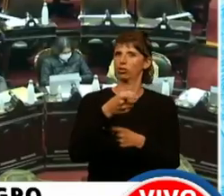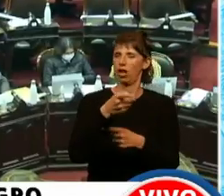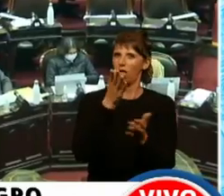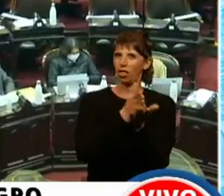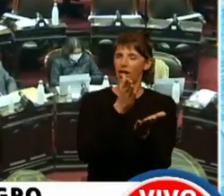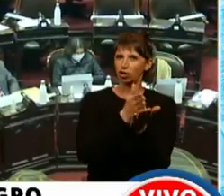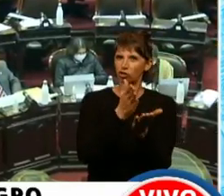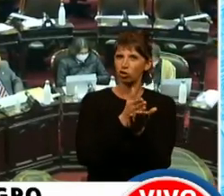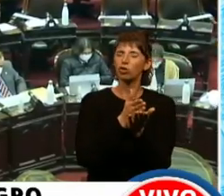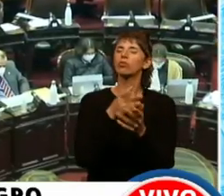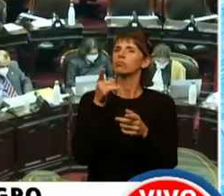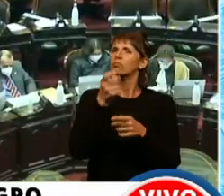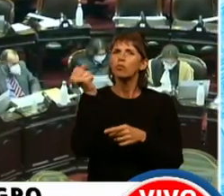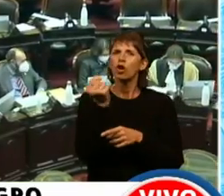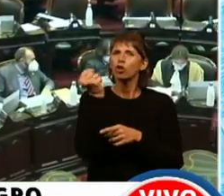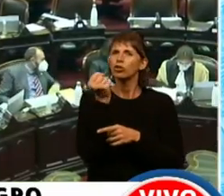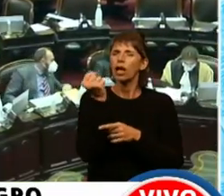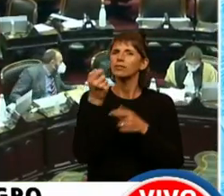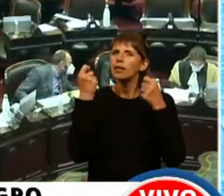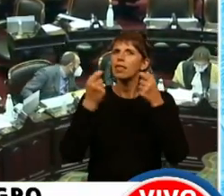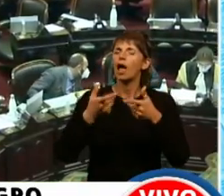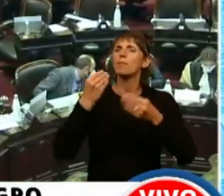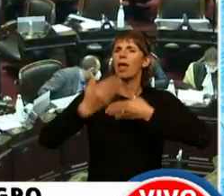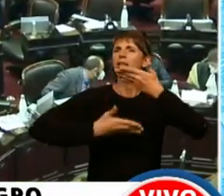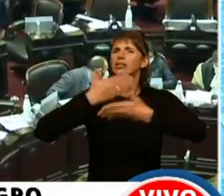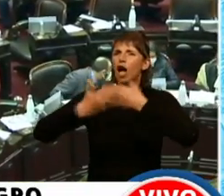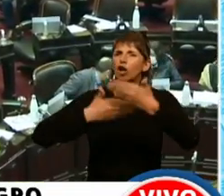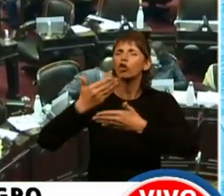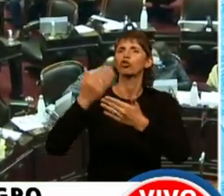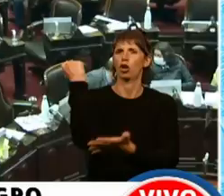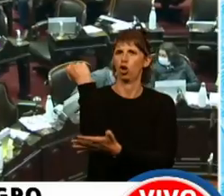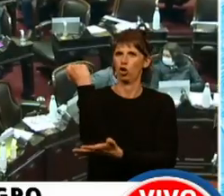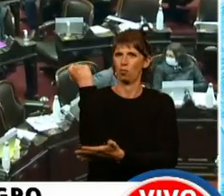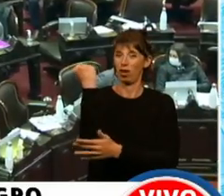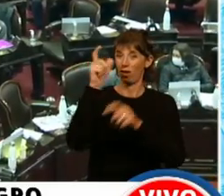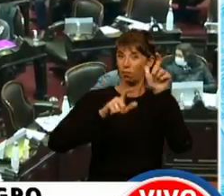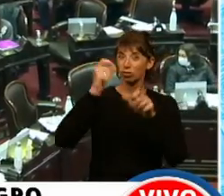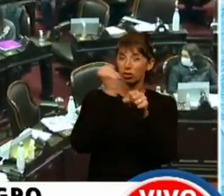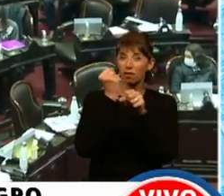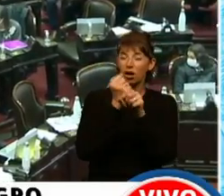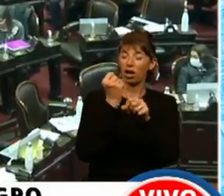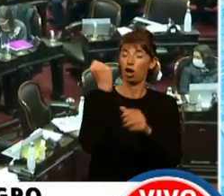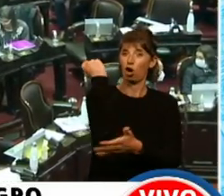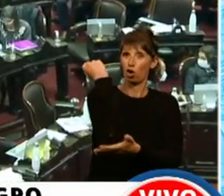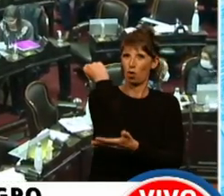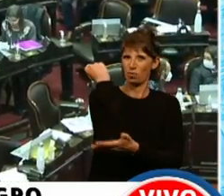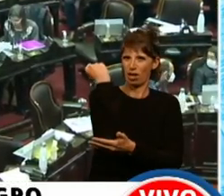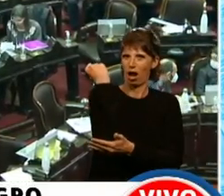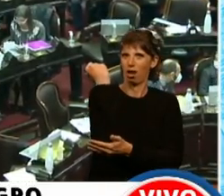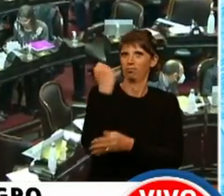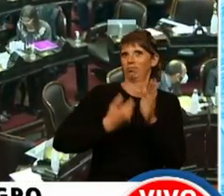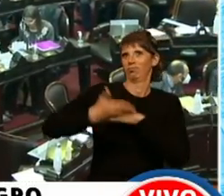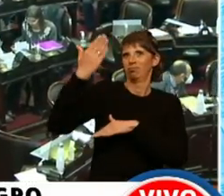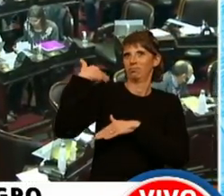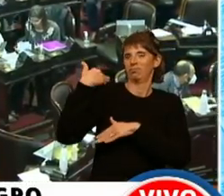un factor de desarrollo y crecimiento económico por los economistas originales que fueron los padres de la economía y